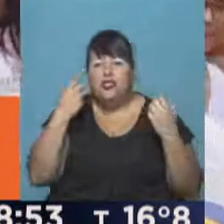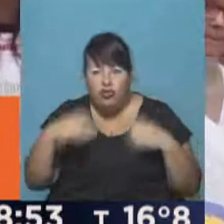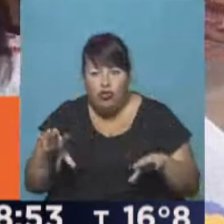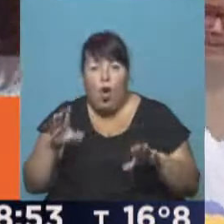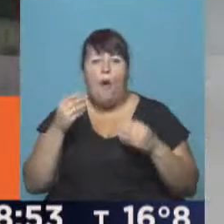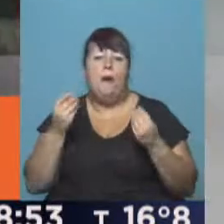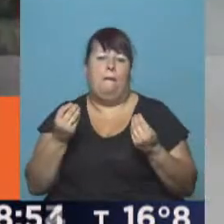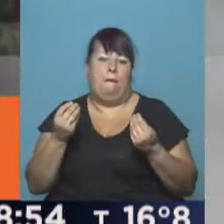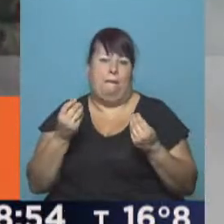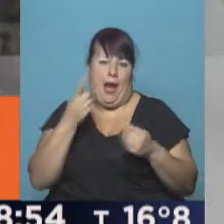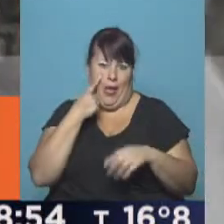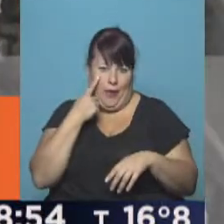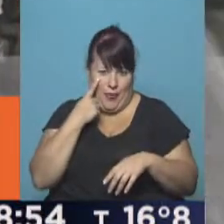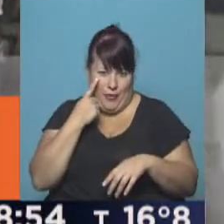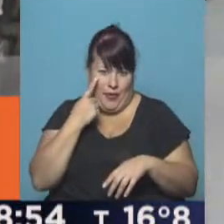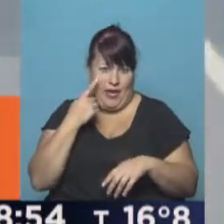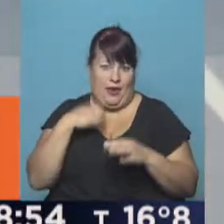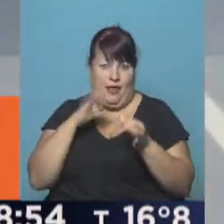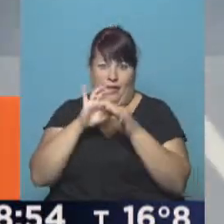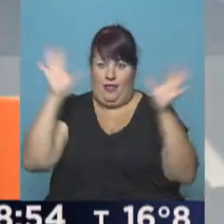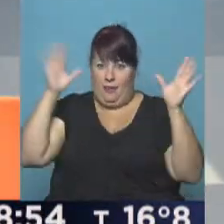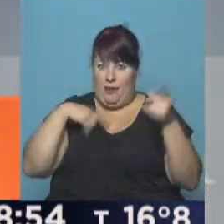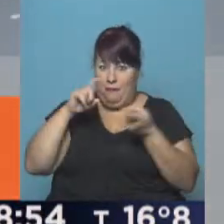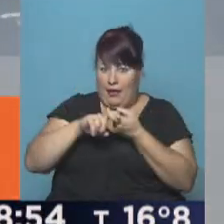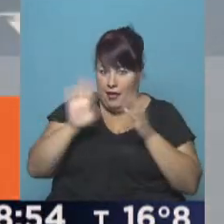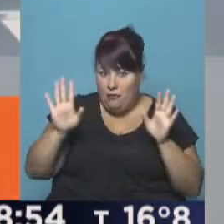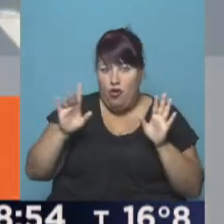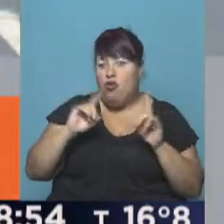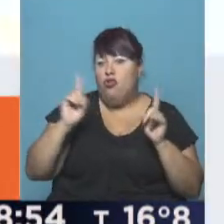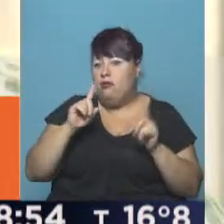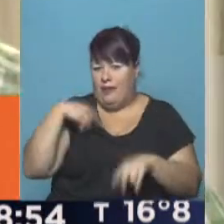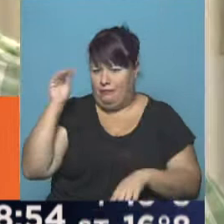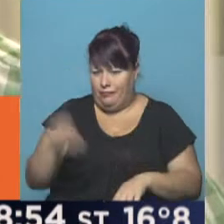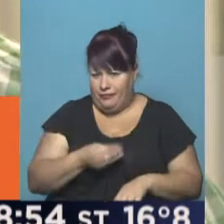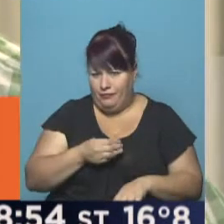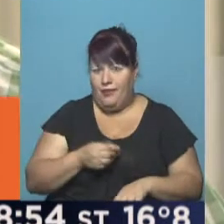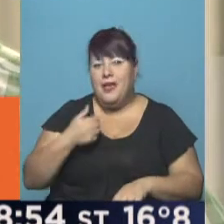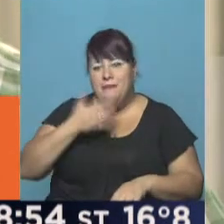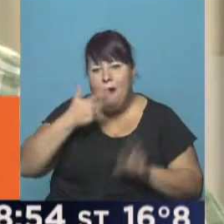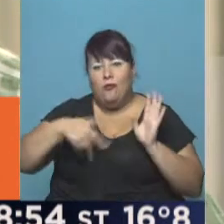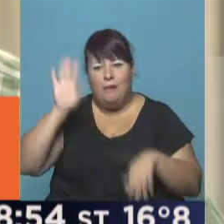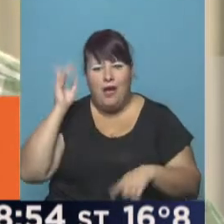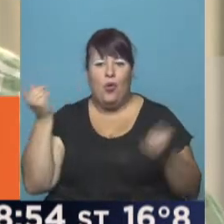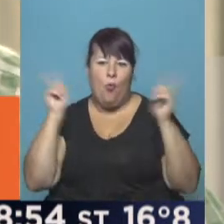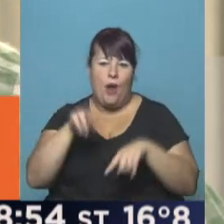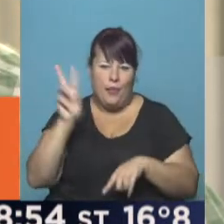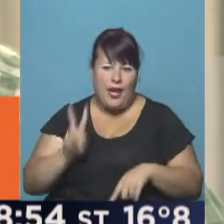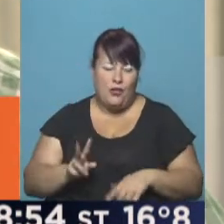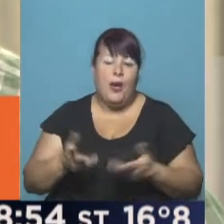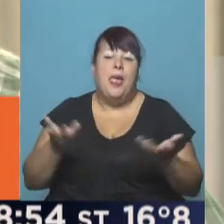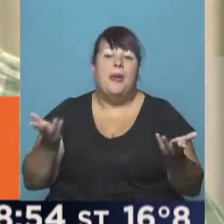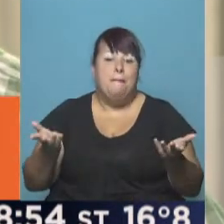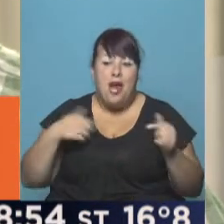daba para sostener la independencia como matrimonio, y no era posible. Es lo que más me gustaría, volver a mi país.